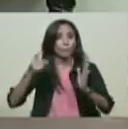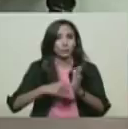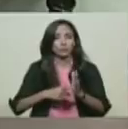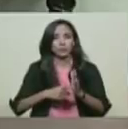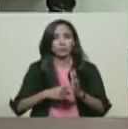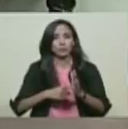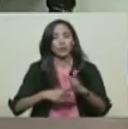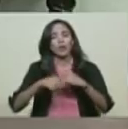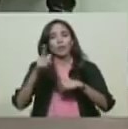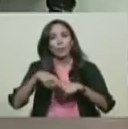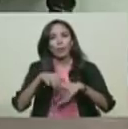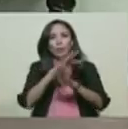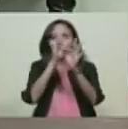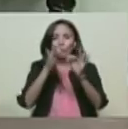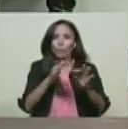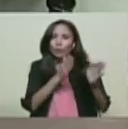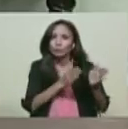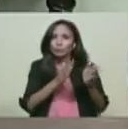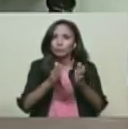un mecanismo